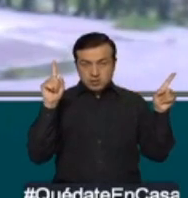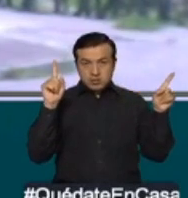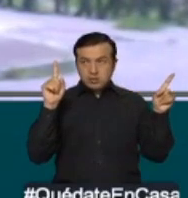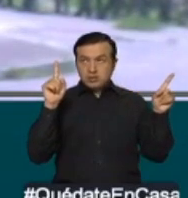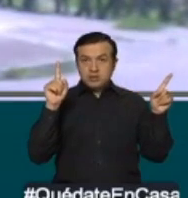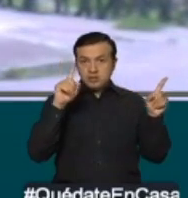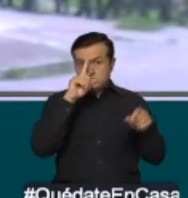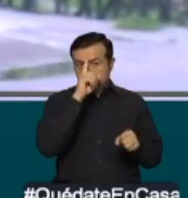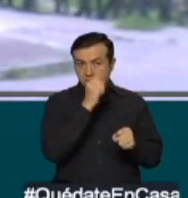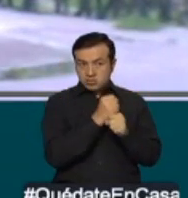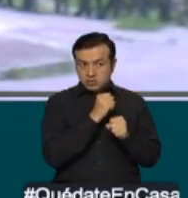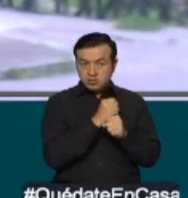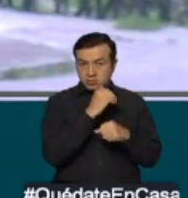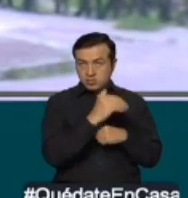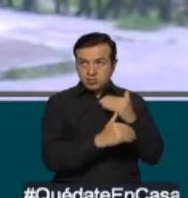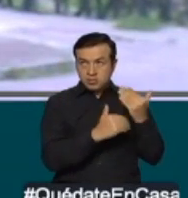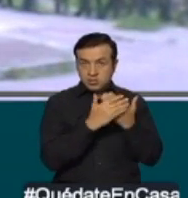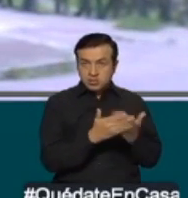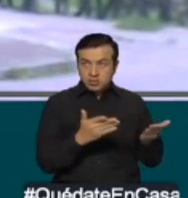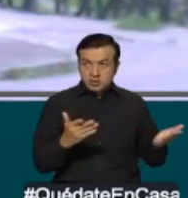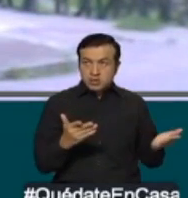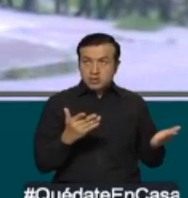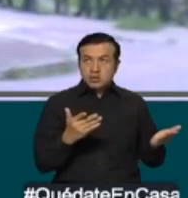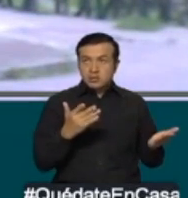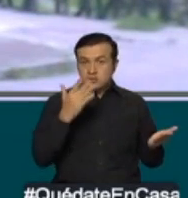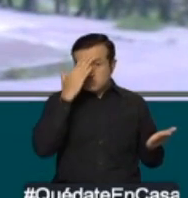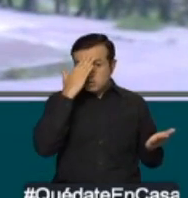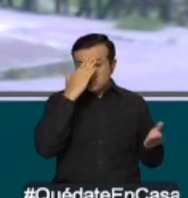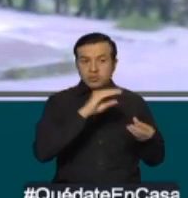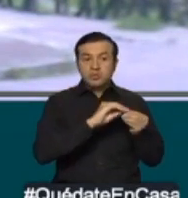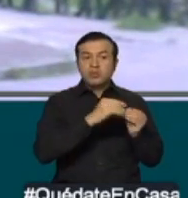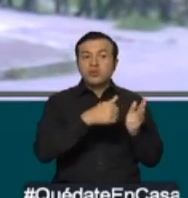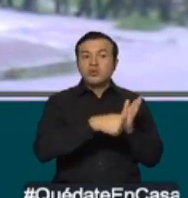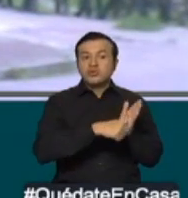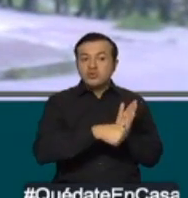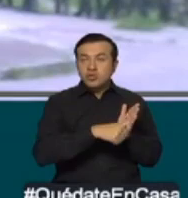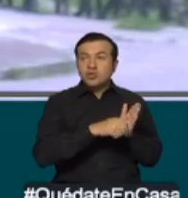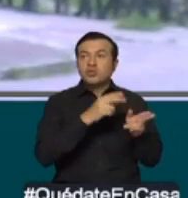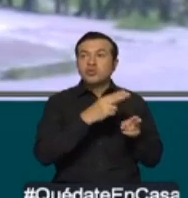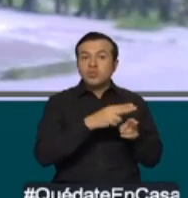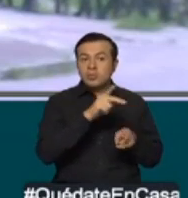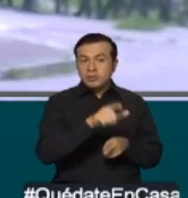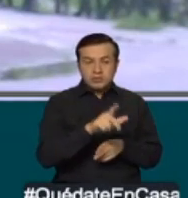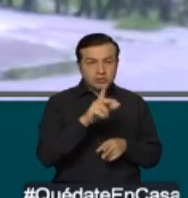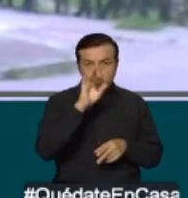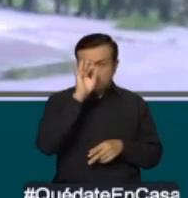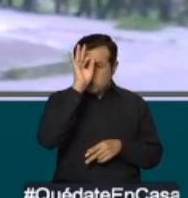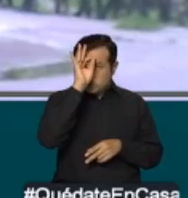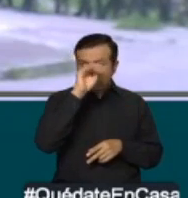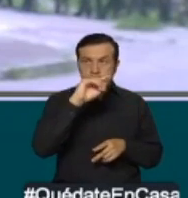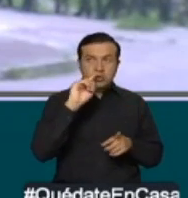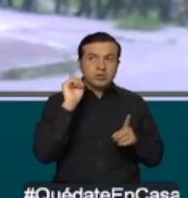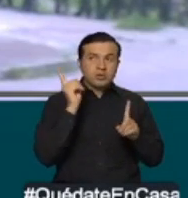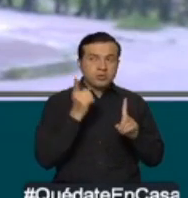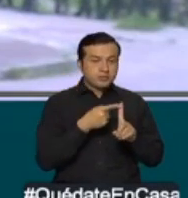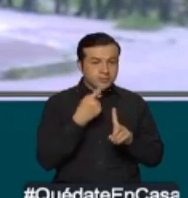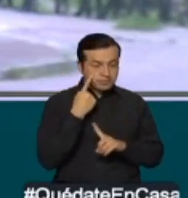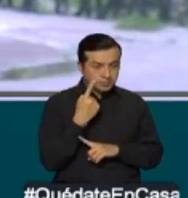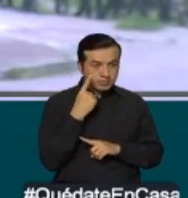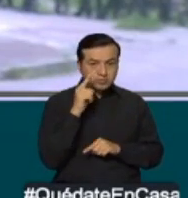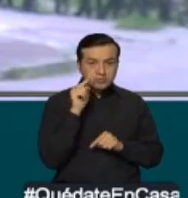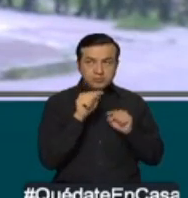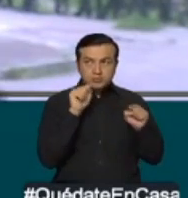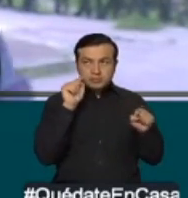empresa que está trabajando en este procedimiento puede saber el número de cédula ni el nombre de la persona básicamente se detectan